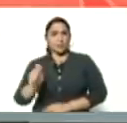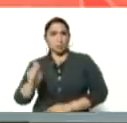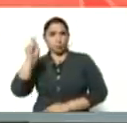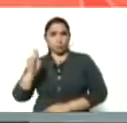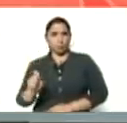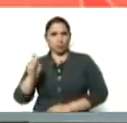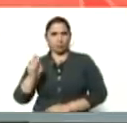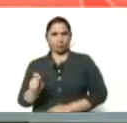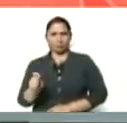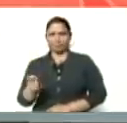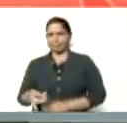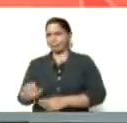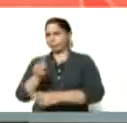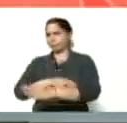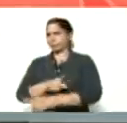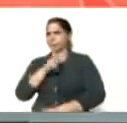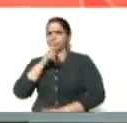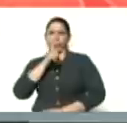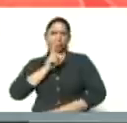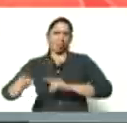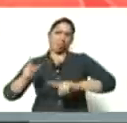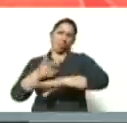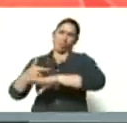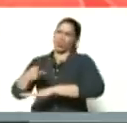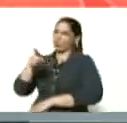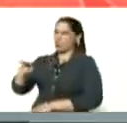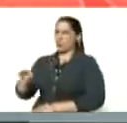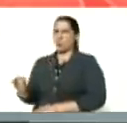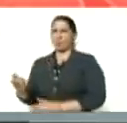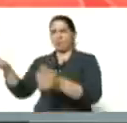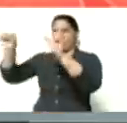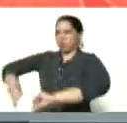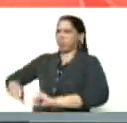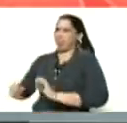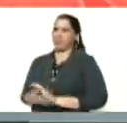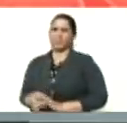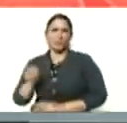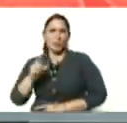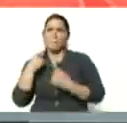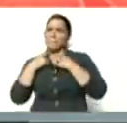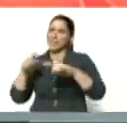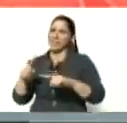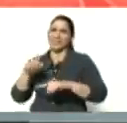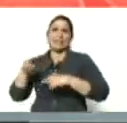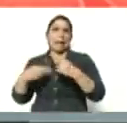como gobernante, Capriles Radonsky. Un desastre. Eres un desastre, Capriles. Él no se pierde ninguna de mis